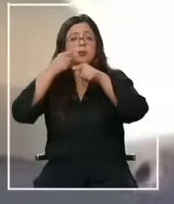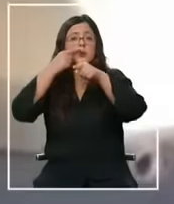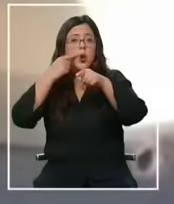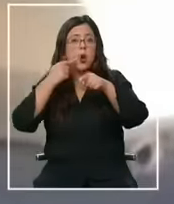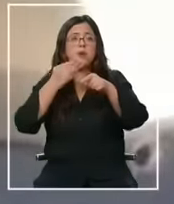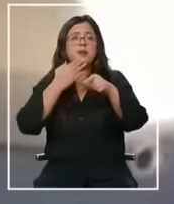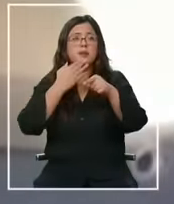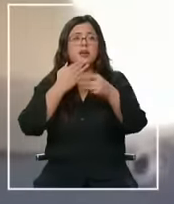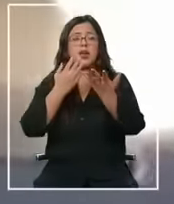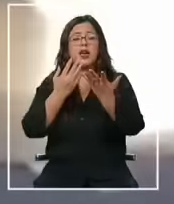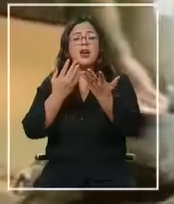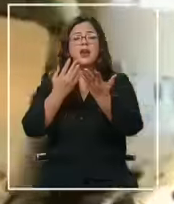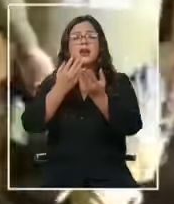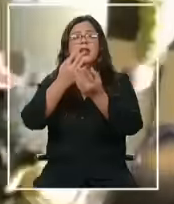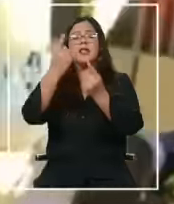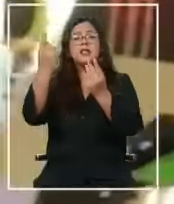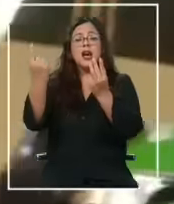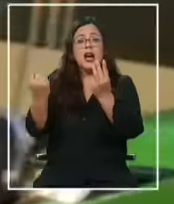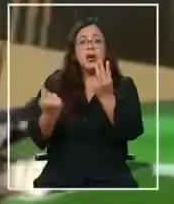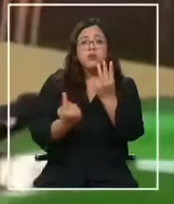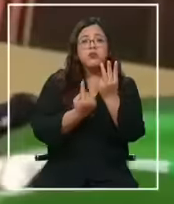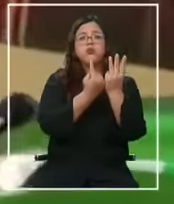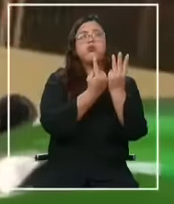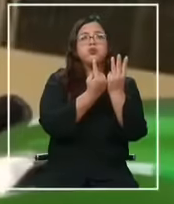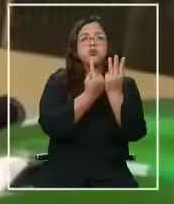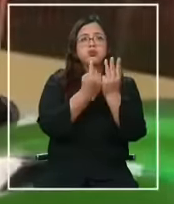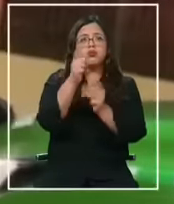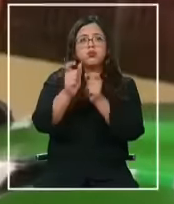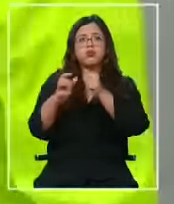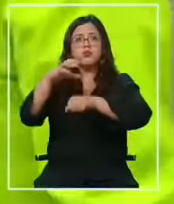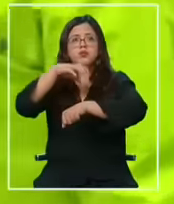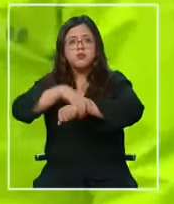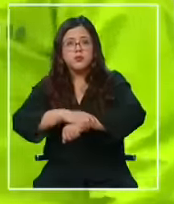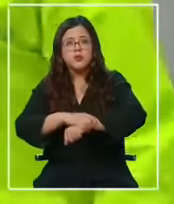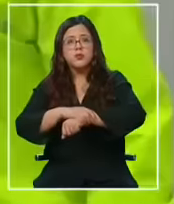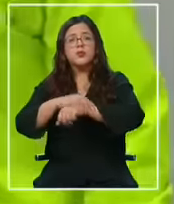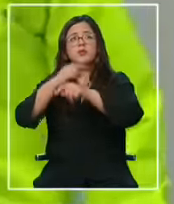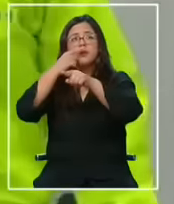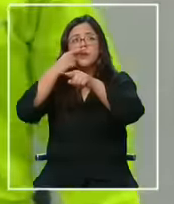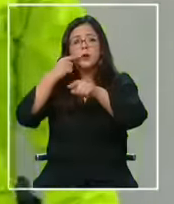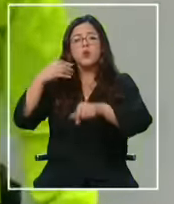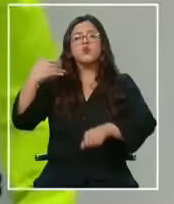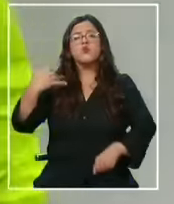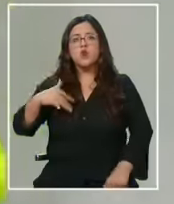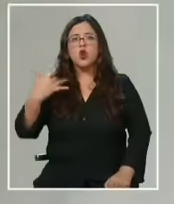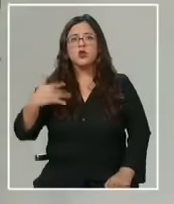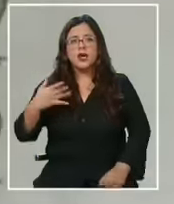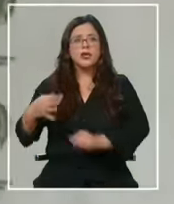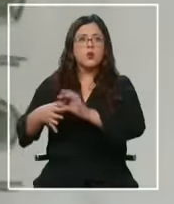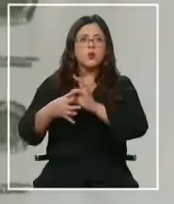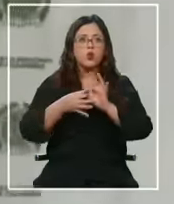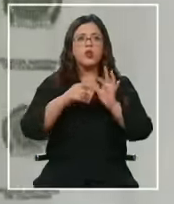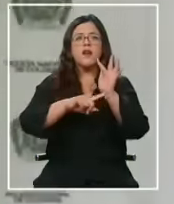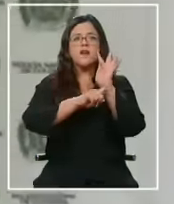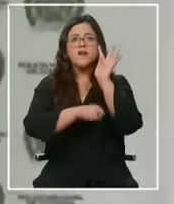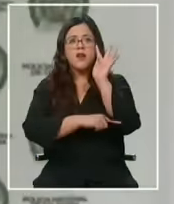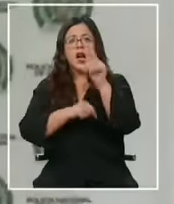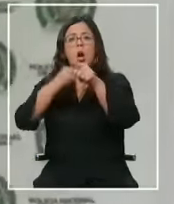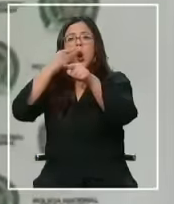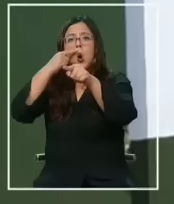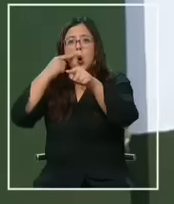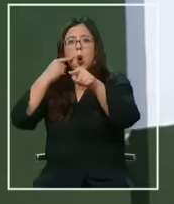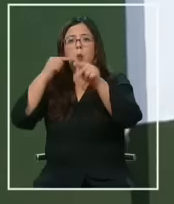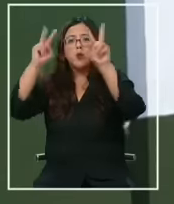a los otros ya 3 detenidos por el asesinato del mayor Sánchez. Su figura en el grupo es de especial relevancia, ya que para la fiscalía es quien realizó